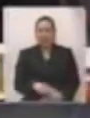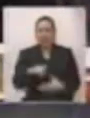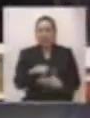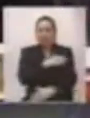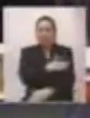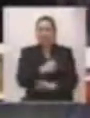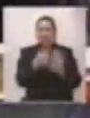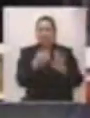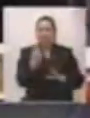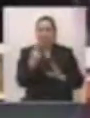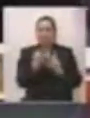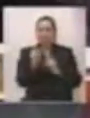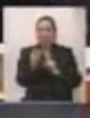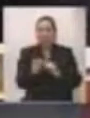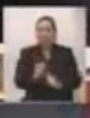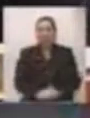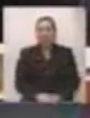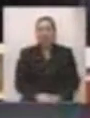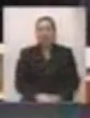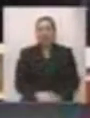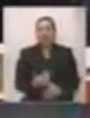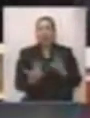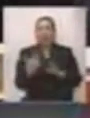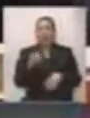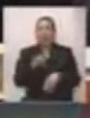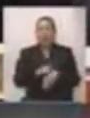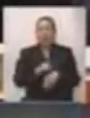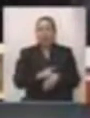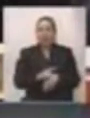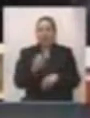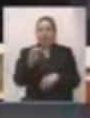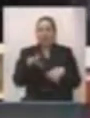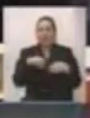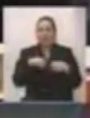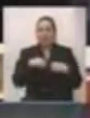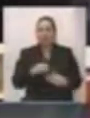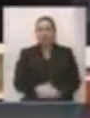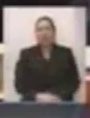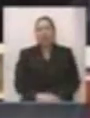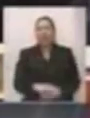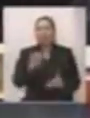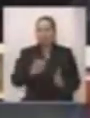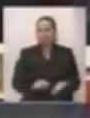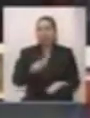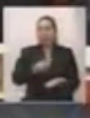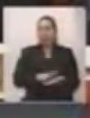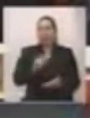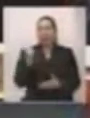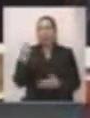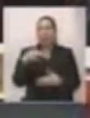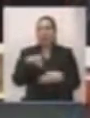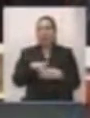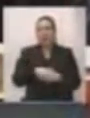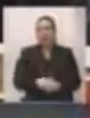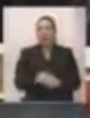Han votado a favor 62 congresistas, 13 en contra y 0 abstenciones. Ha sido aprobada la exoneración de la